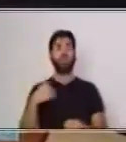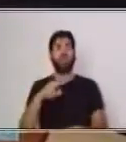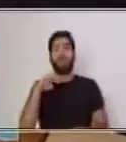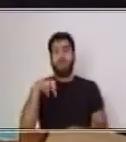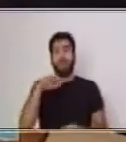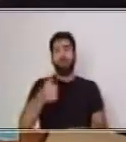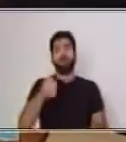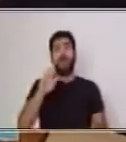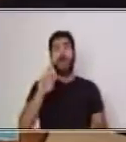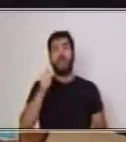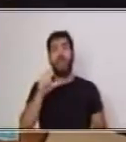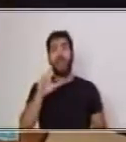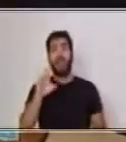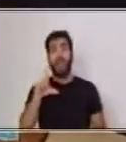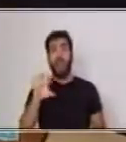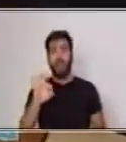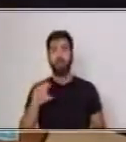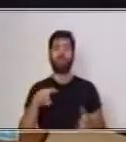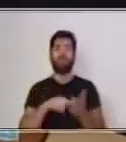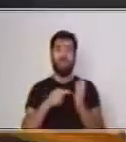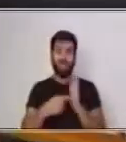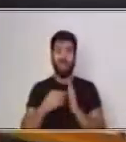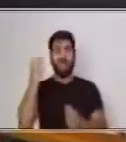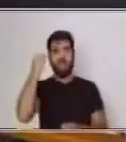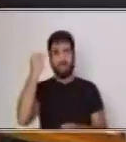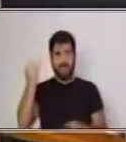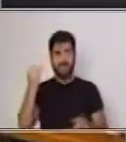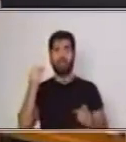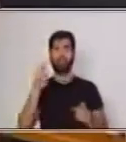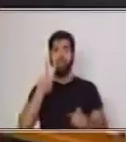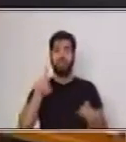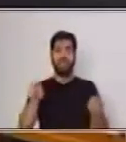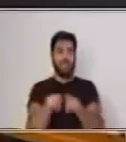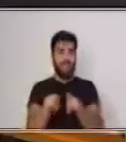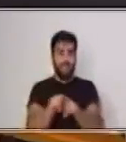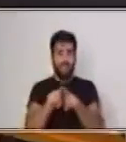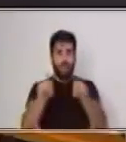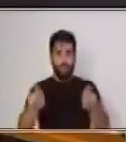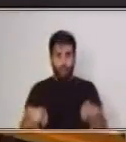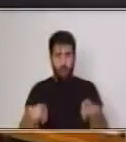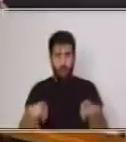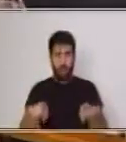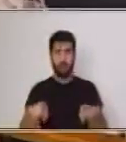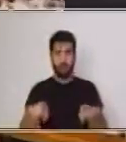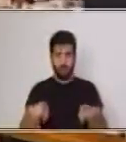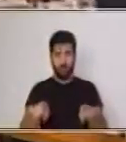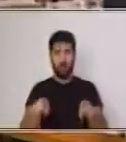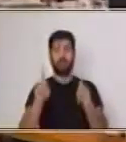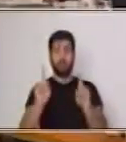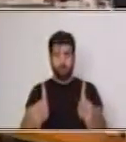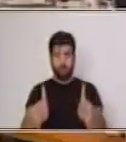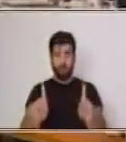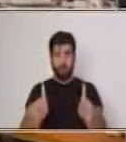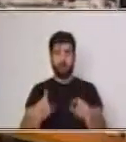que son dos ideas iguales, relacionadas, pero que las dos son ideas